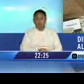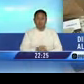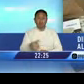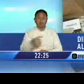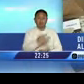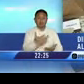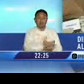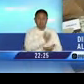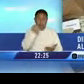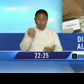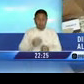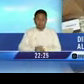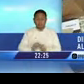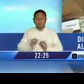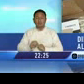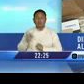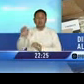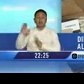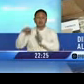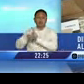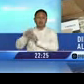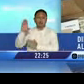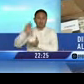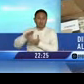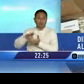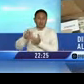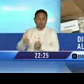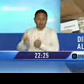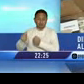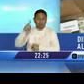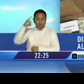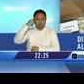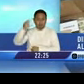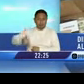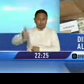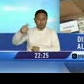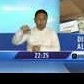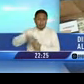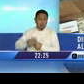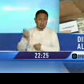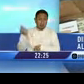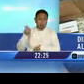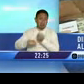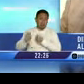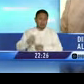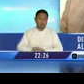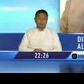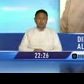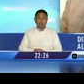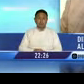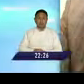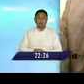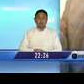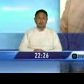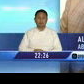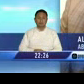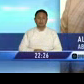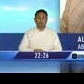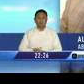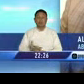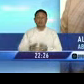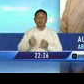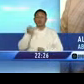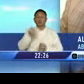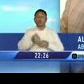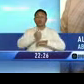sido incautados, serán transferidos directamente a propiedad del Estado y podrán ser vendidos de ser necesario. Se la ha sentenciado en última